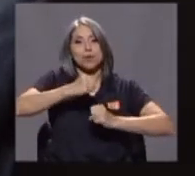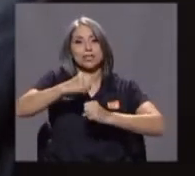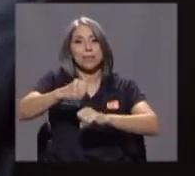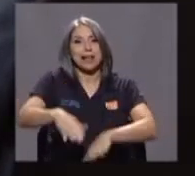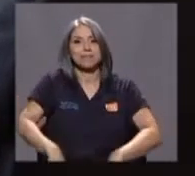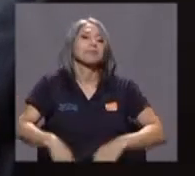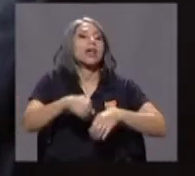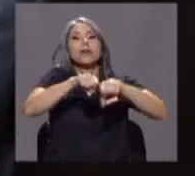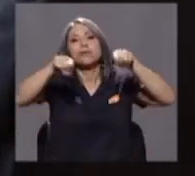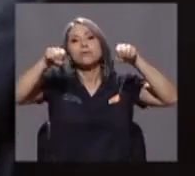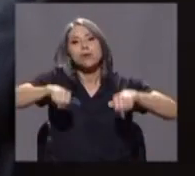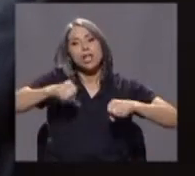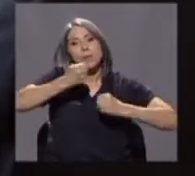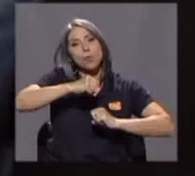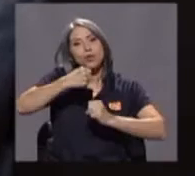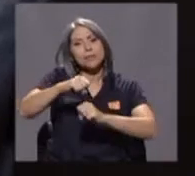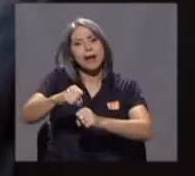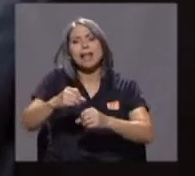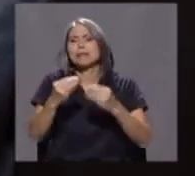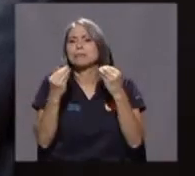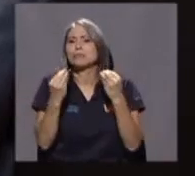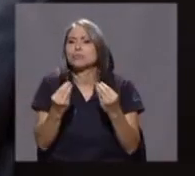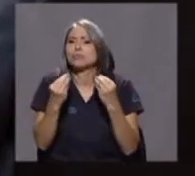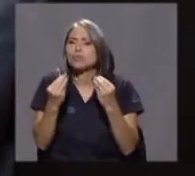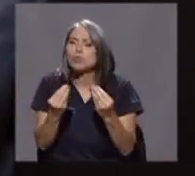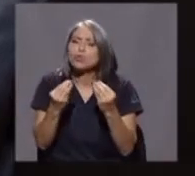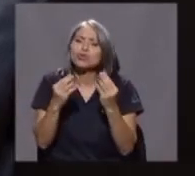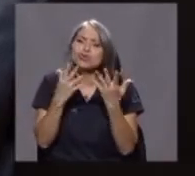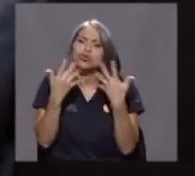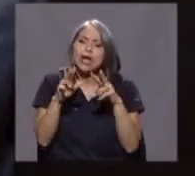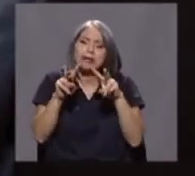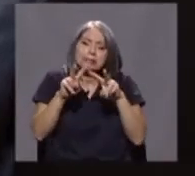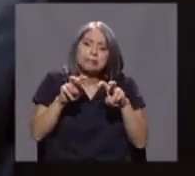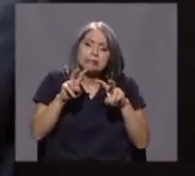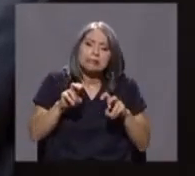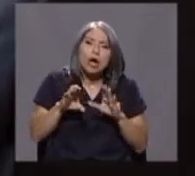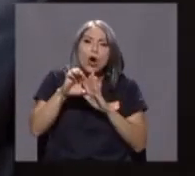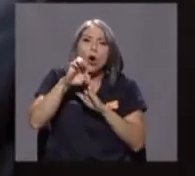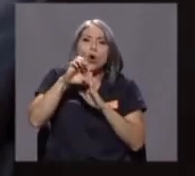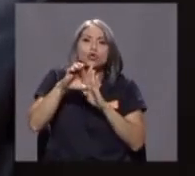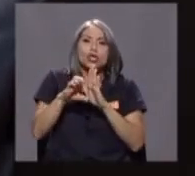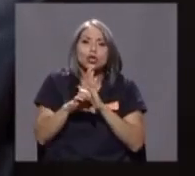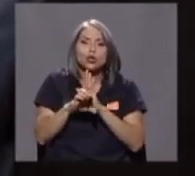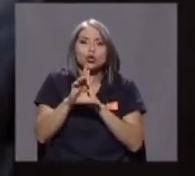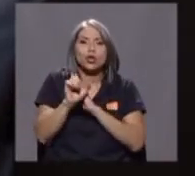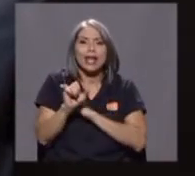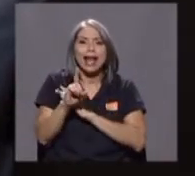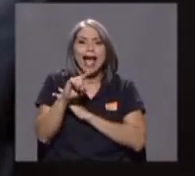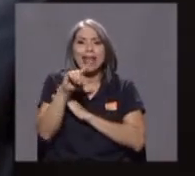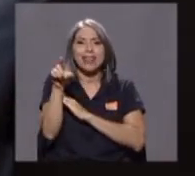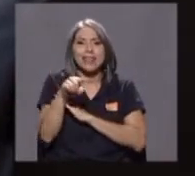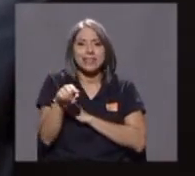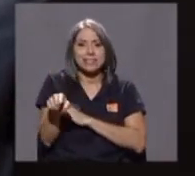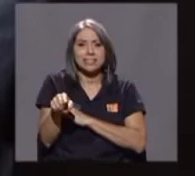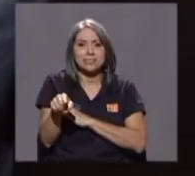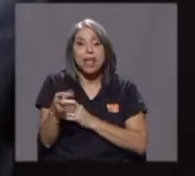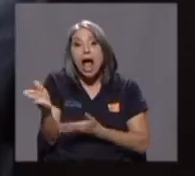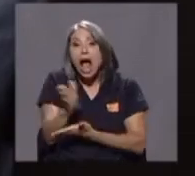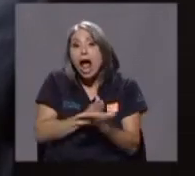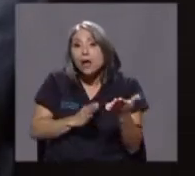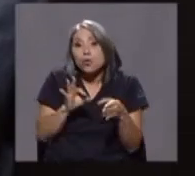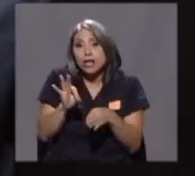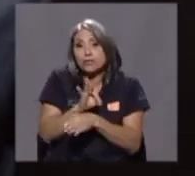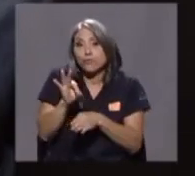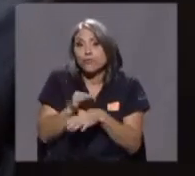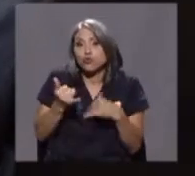tiene un grandísimo desarrollo en la Constitución de Cádiz, al punto que algunas de las funciones que hoy día todavía están